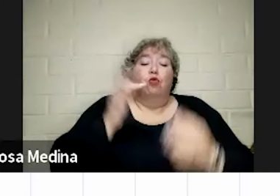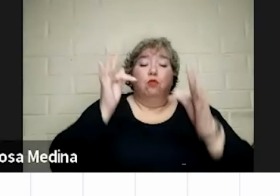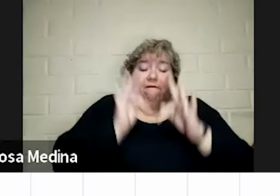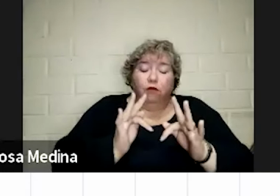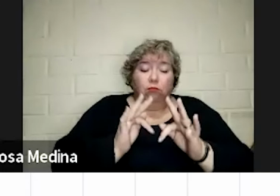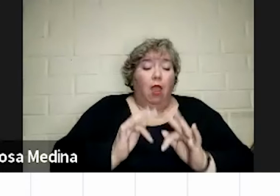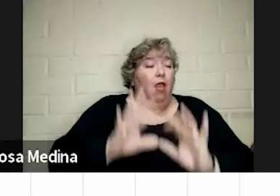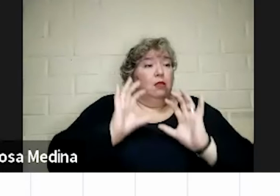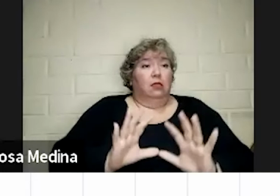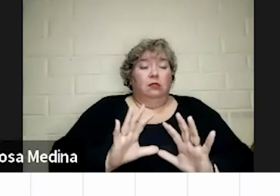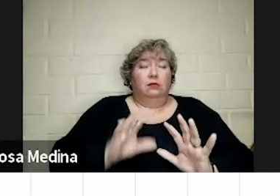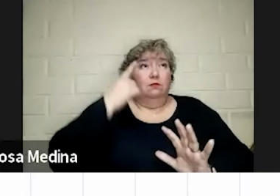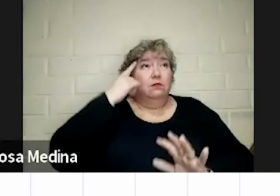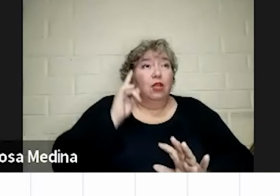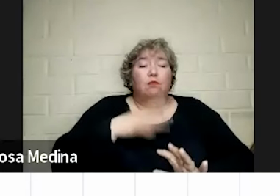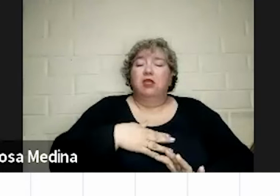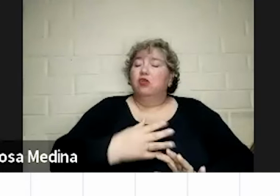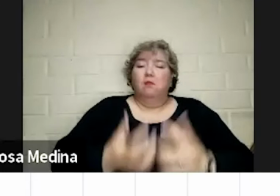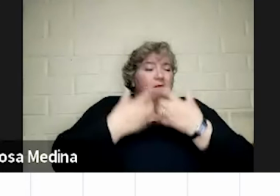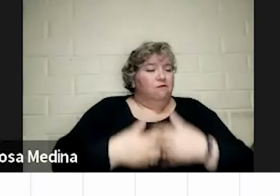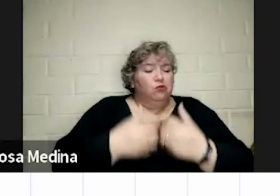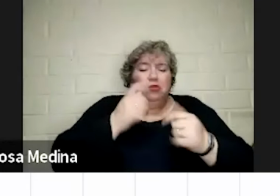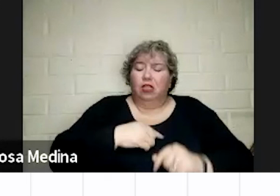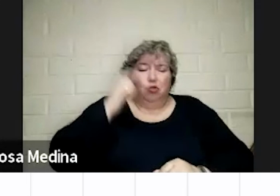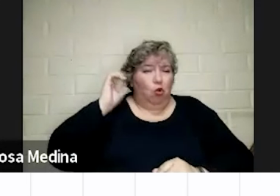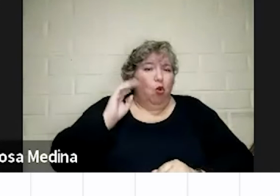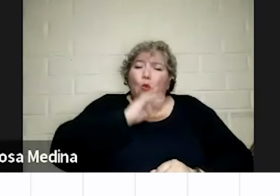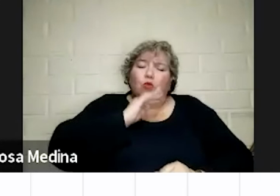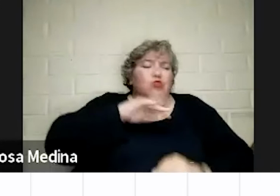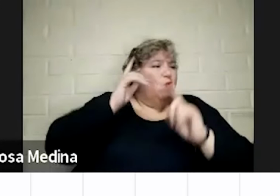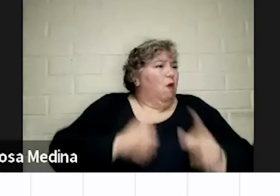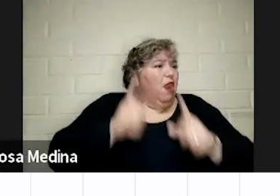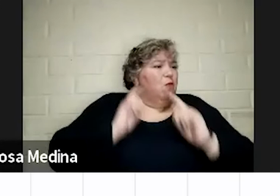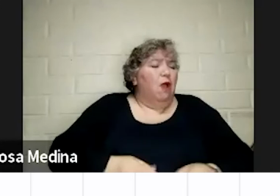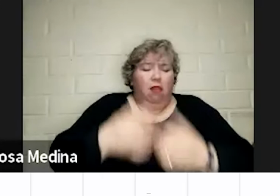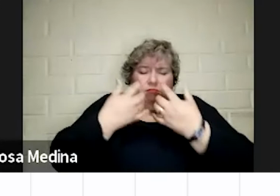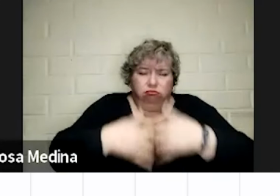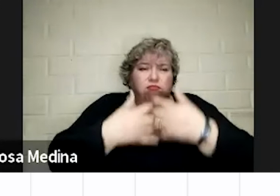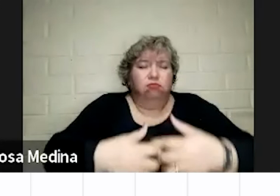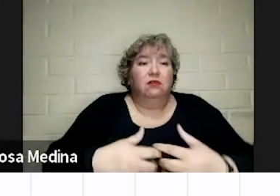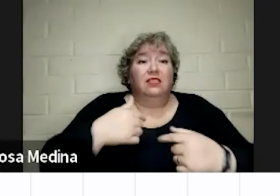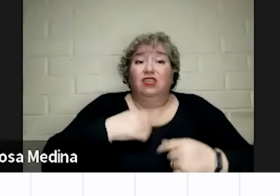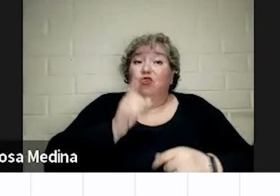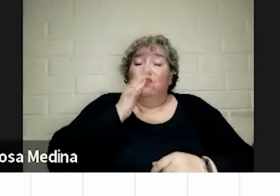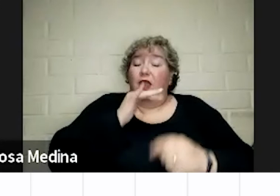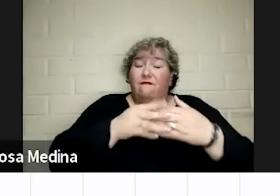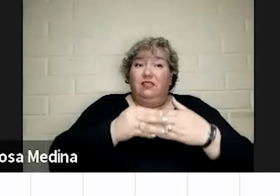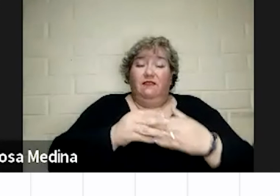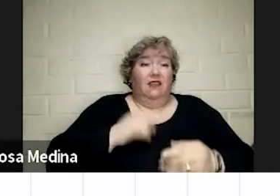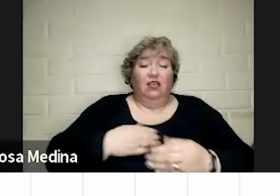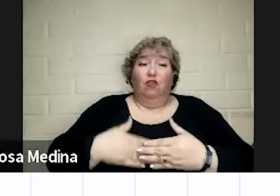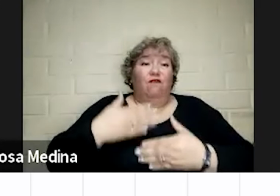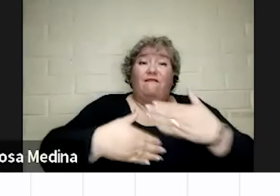a algo, pero aunque no me funcione, la sigo ocupando. Si no tengo flexibilidad, me va a pasar eso y no voy a avanzar. En cambio, con